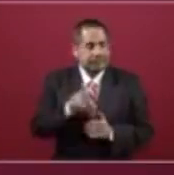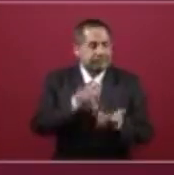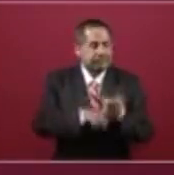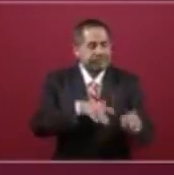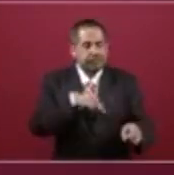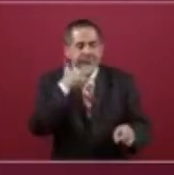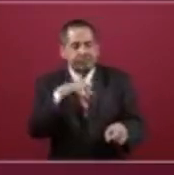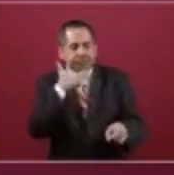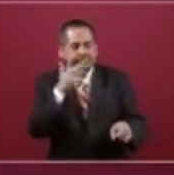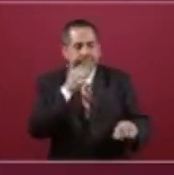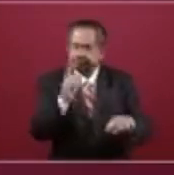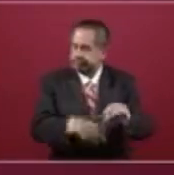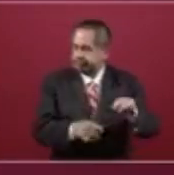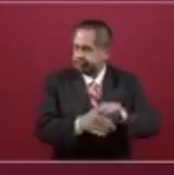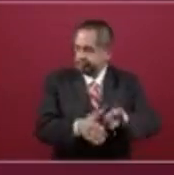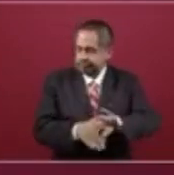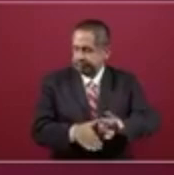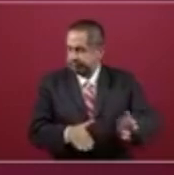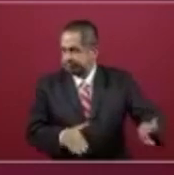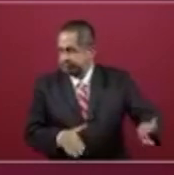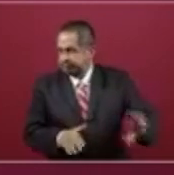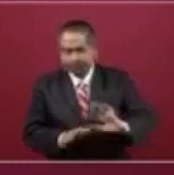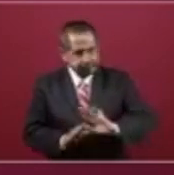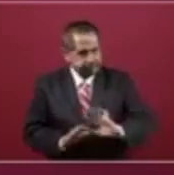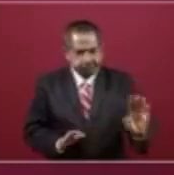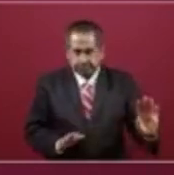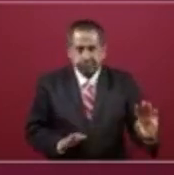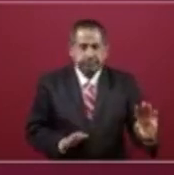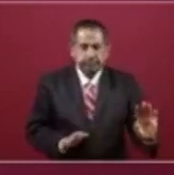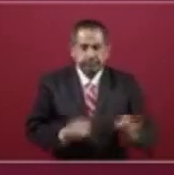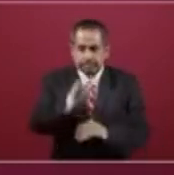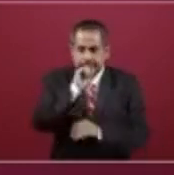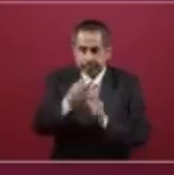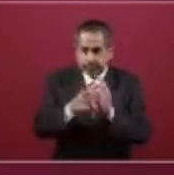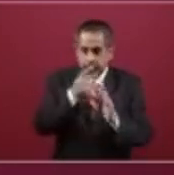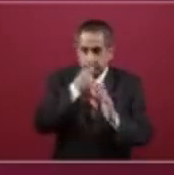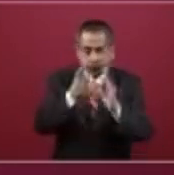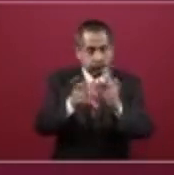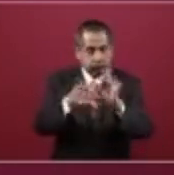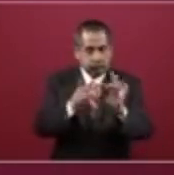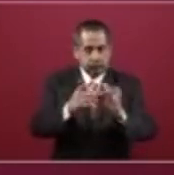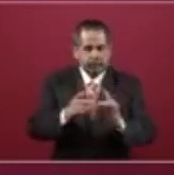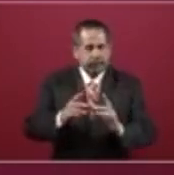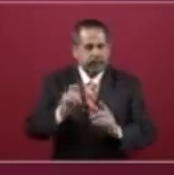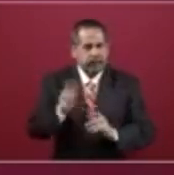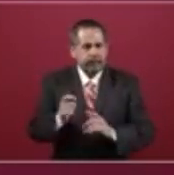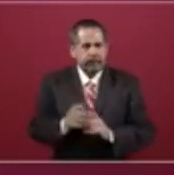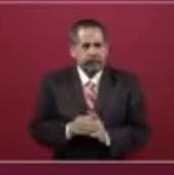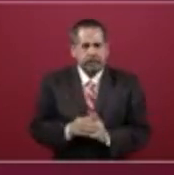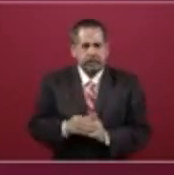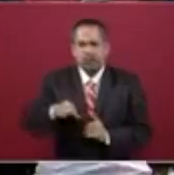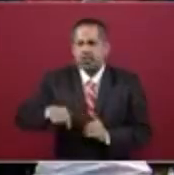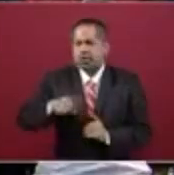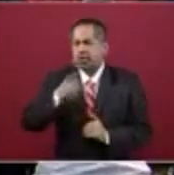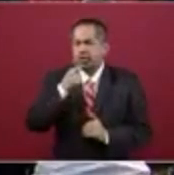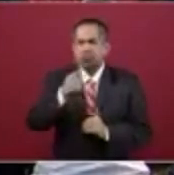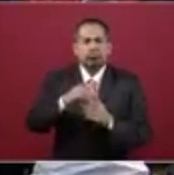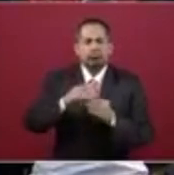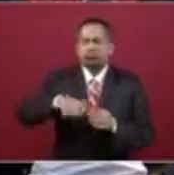corruptos. Y repito también, por lo que aquí